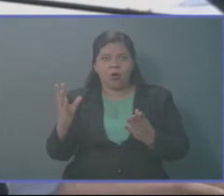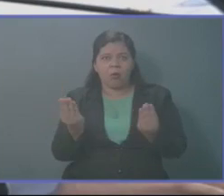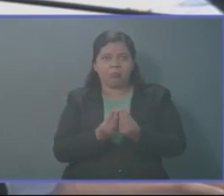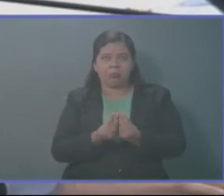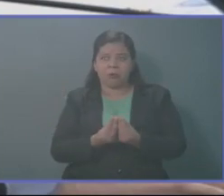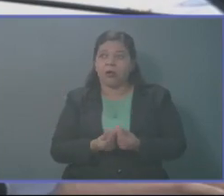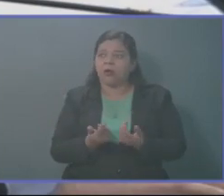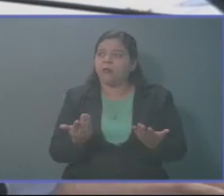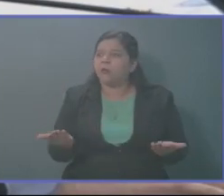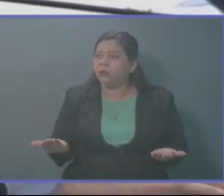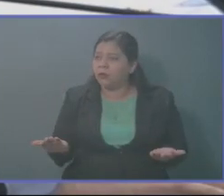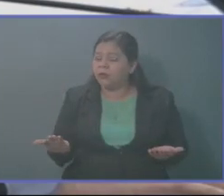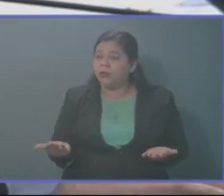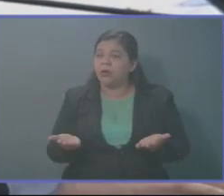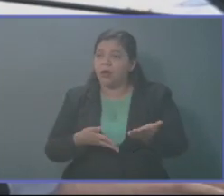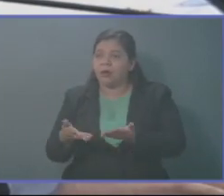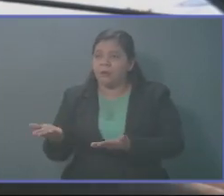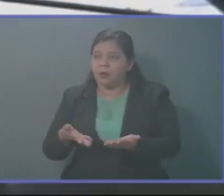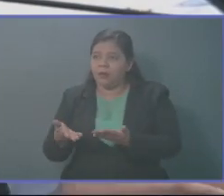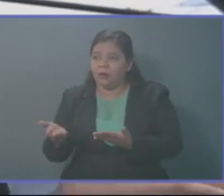Entonces, ¿por qué? Porque el mercado,